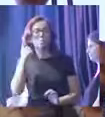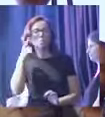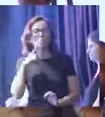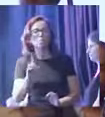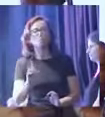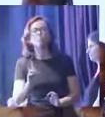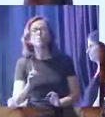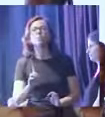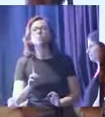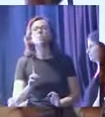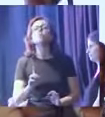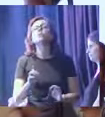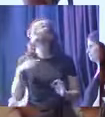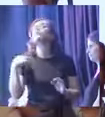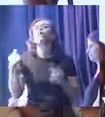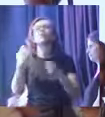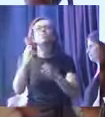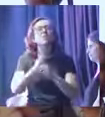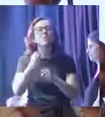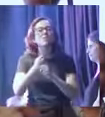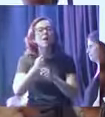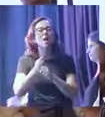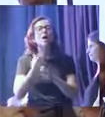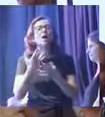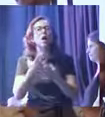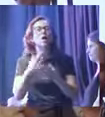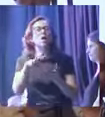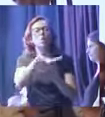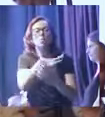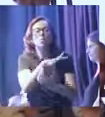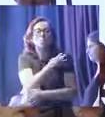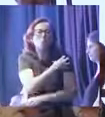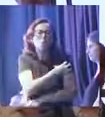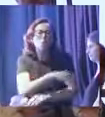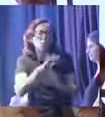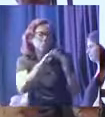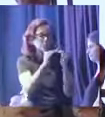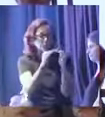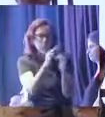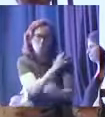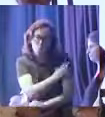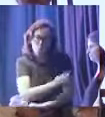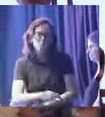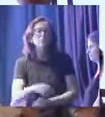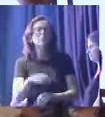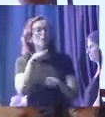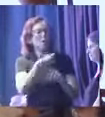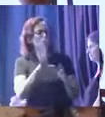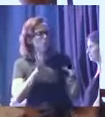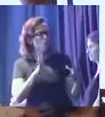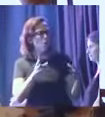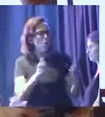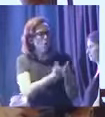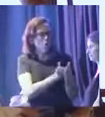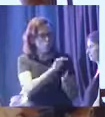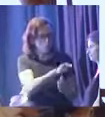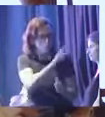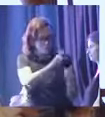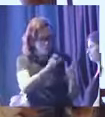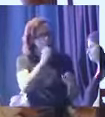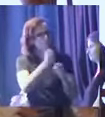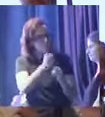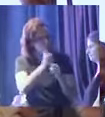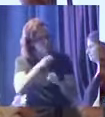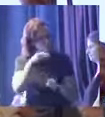Por eso, trabajar desde los asentamientos, en los asentamientos y con la gente que trabaja en los